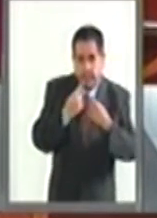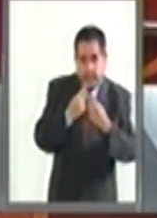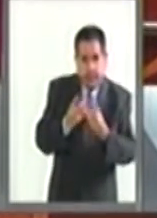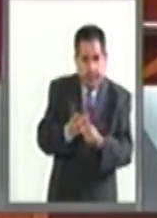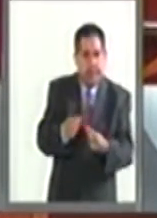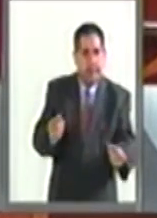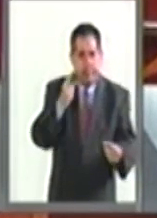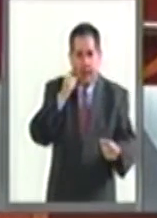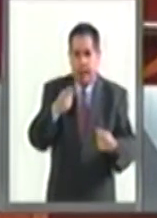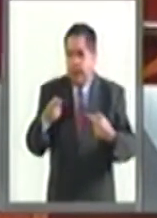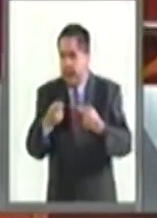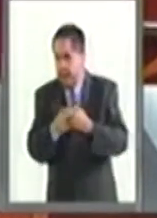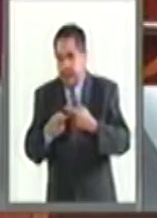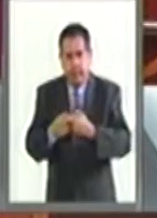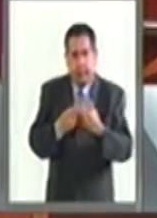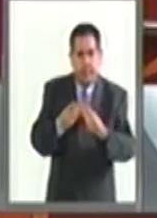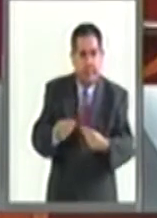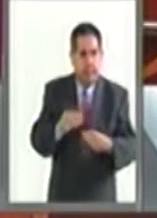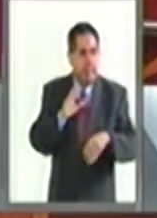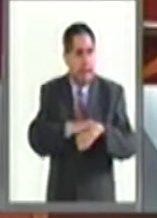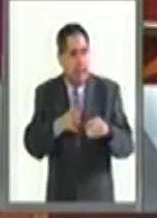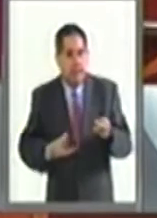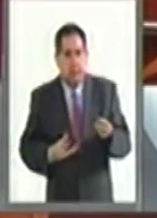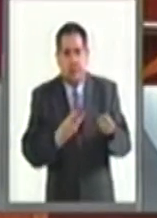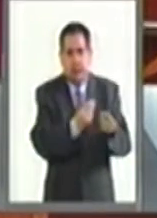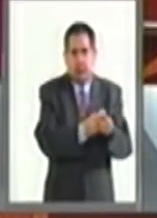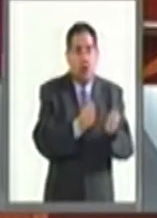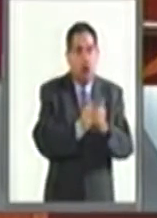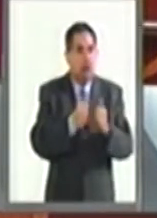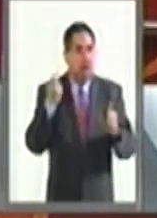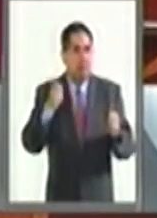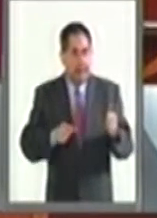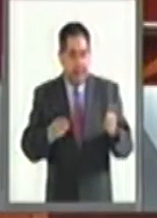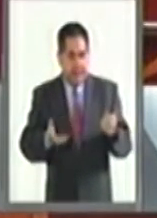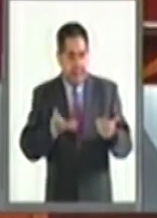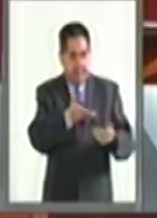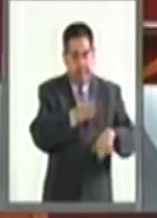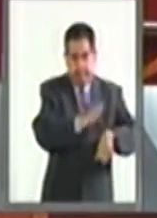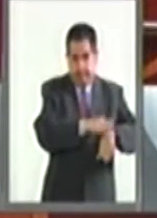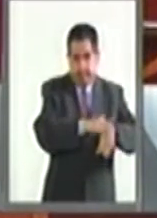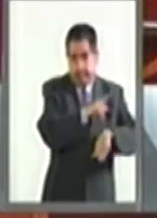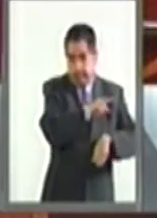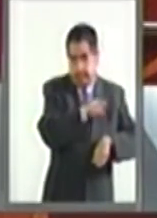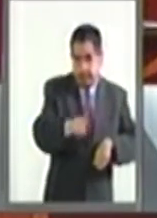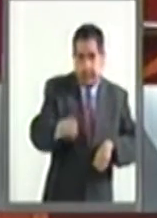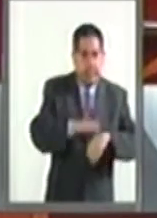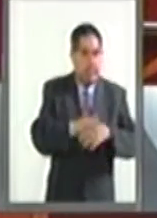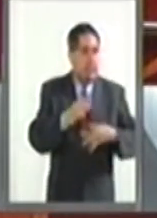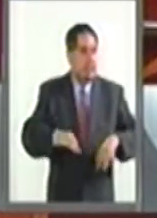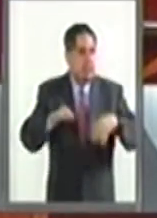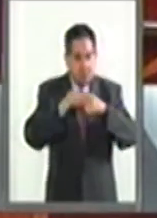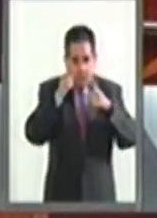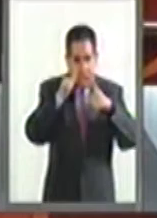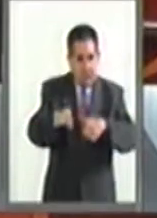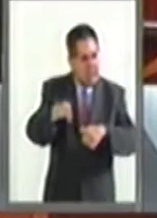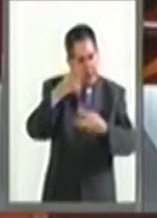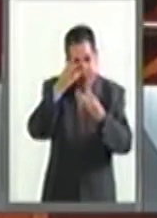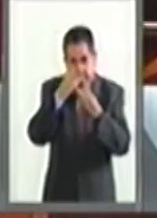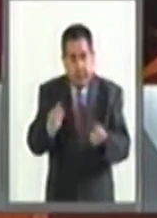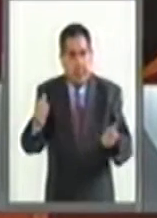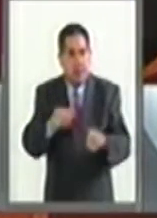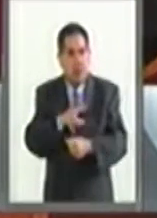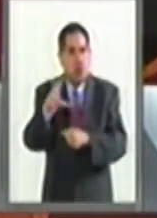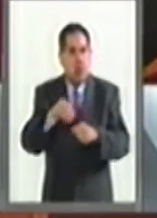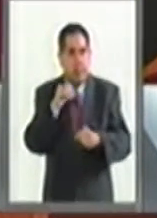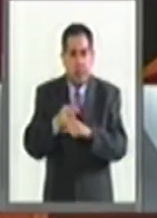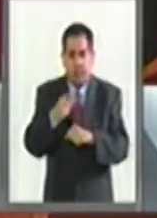de interés, se complementa con un mandato que los exhorta a priorizar el fondo del conflicto al